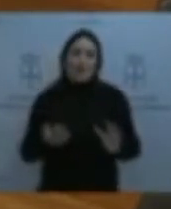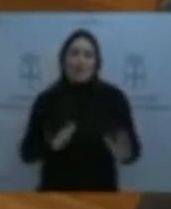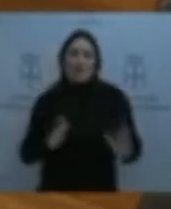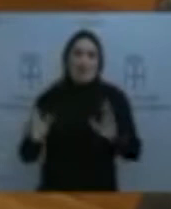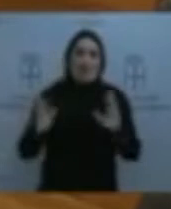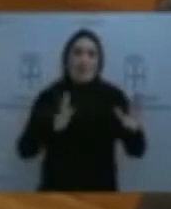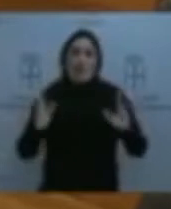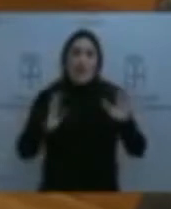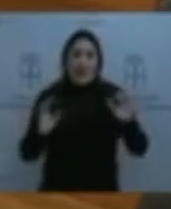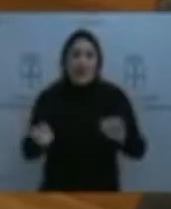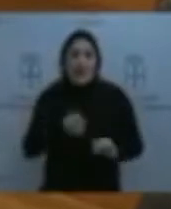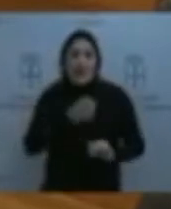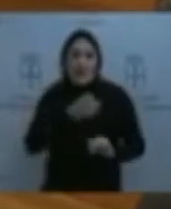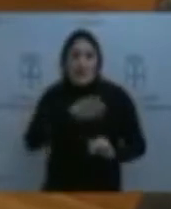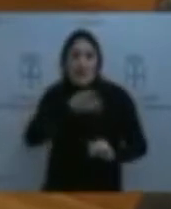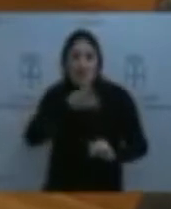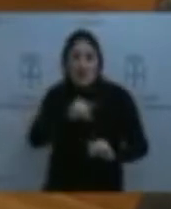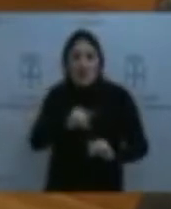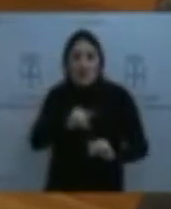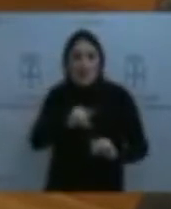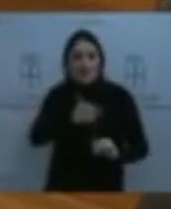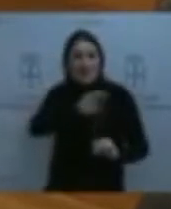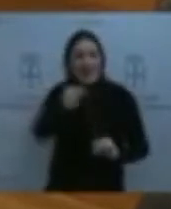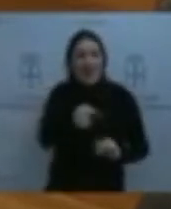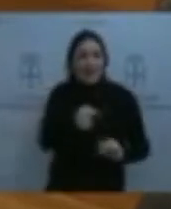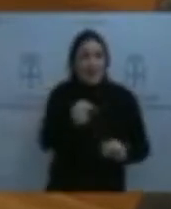de endeudamiento no es algo negativo en sí mismo,